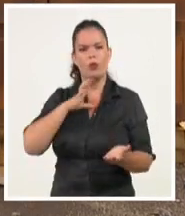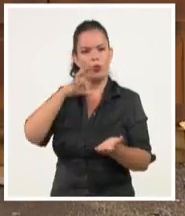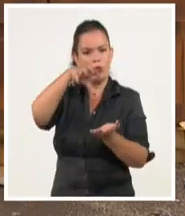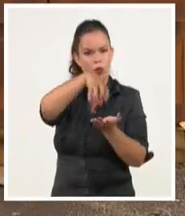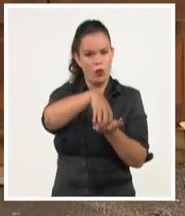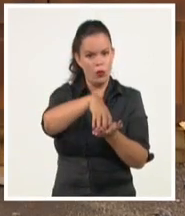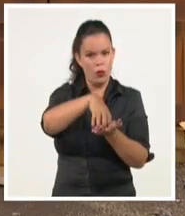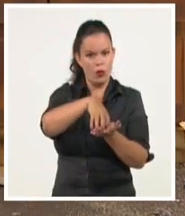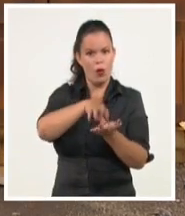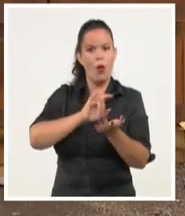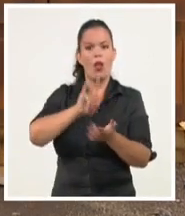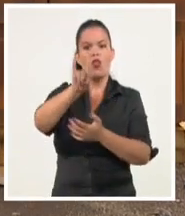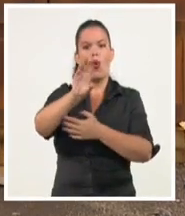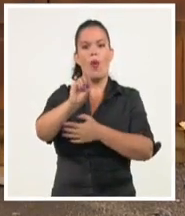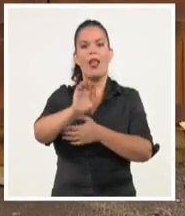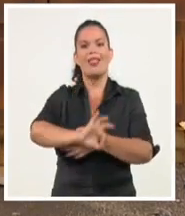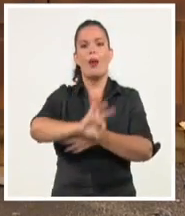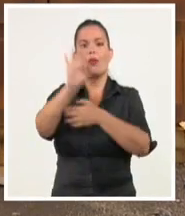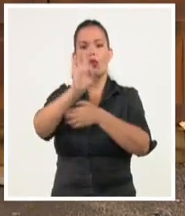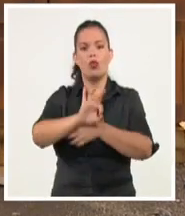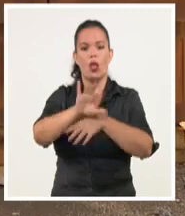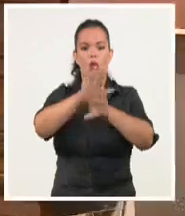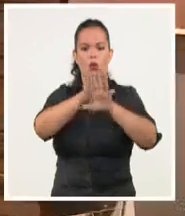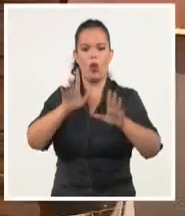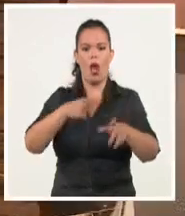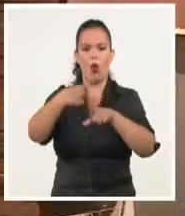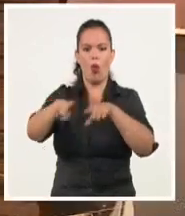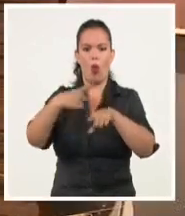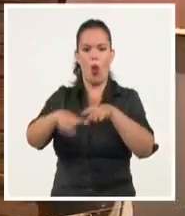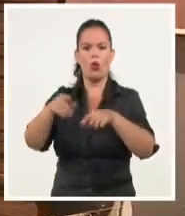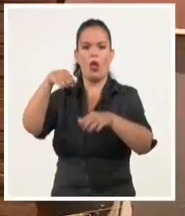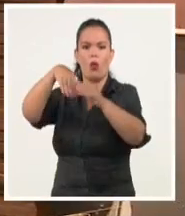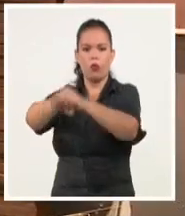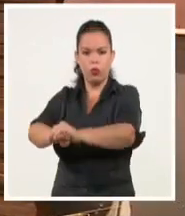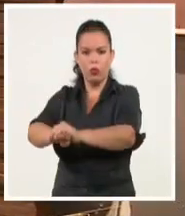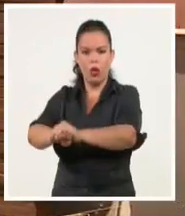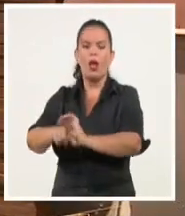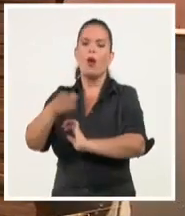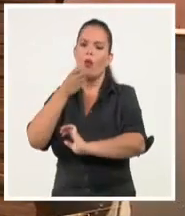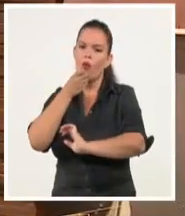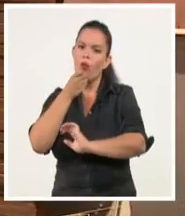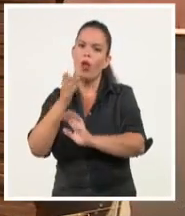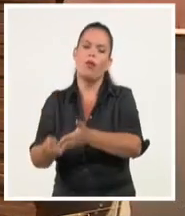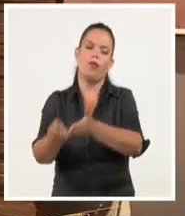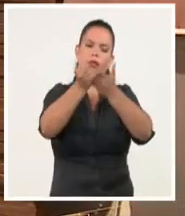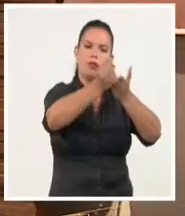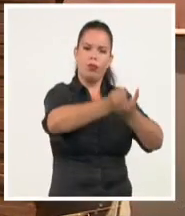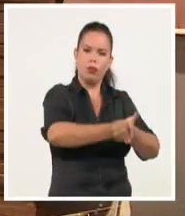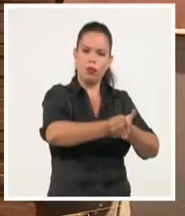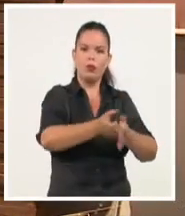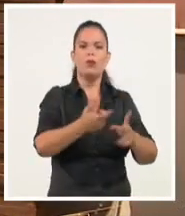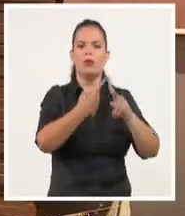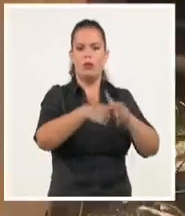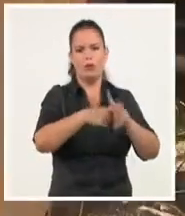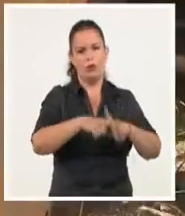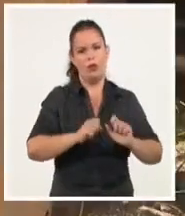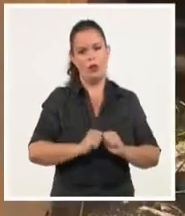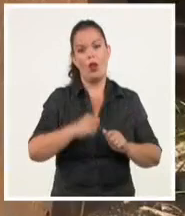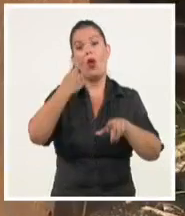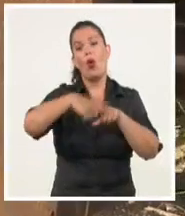el 90% de las piezas y componentes necesarios para ejecutar el mantenimiento. Son elementos